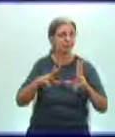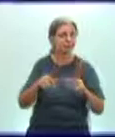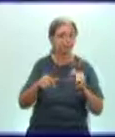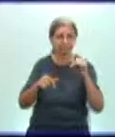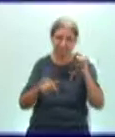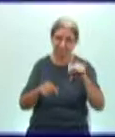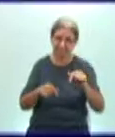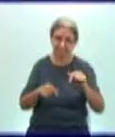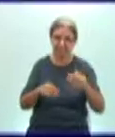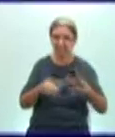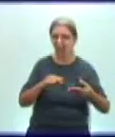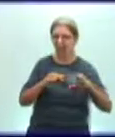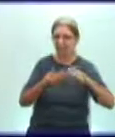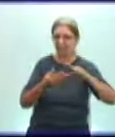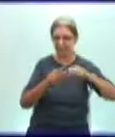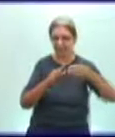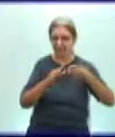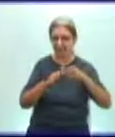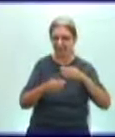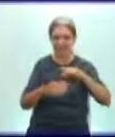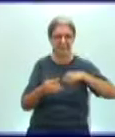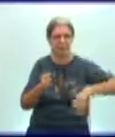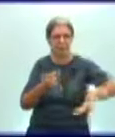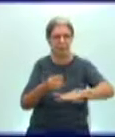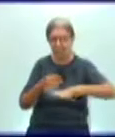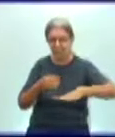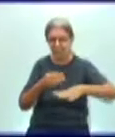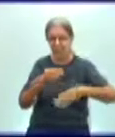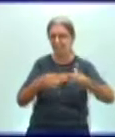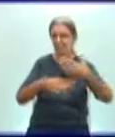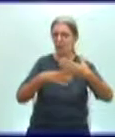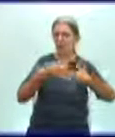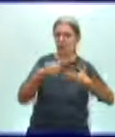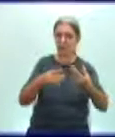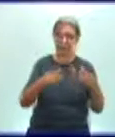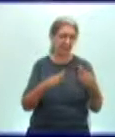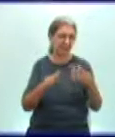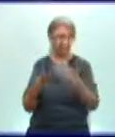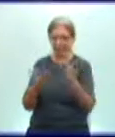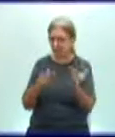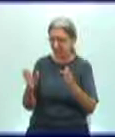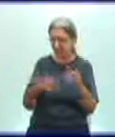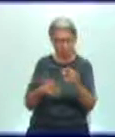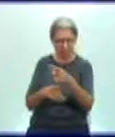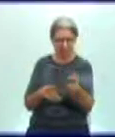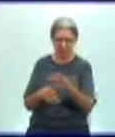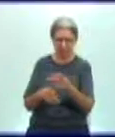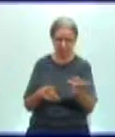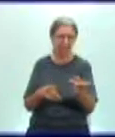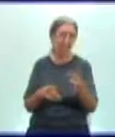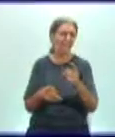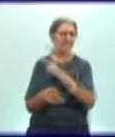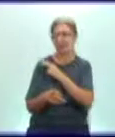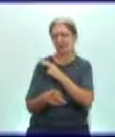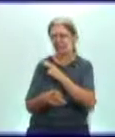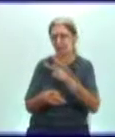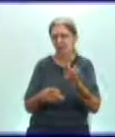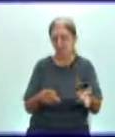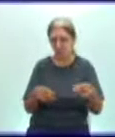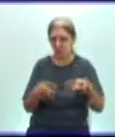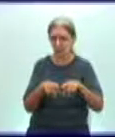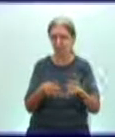debatir situaciones y problemas, debatirlos entre ustedes, entre usted y el profesor, y